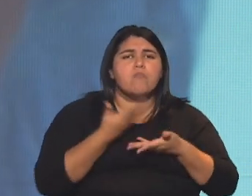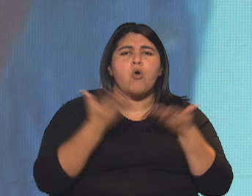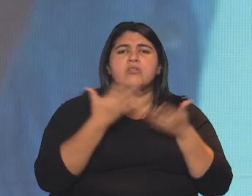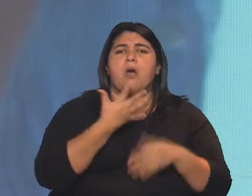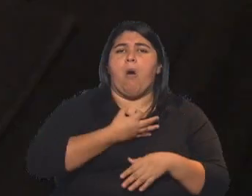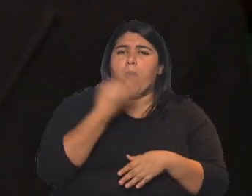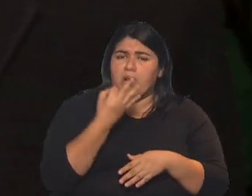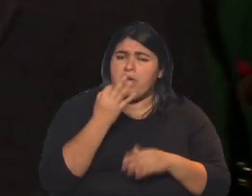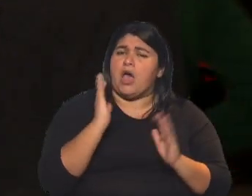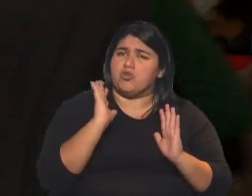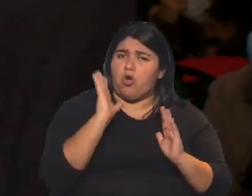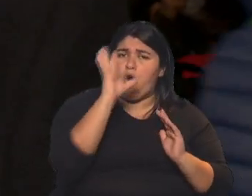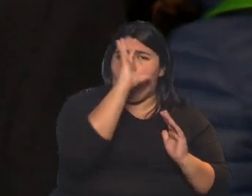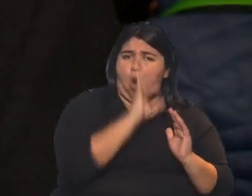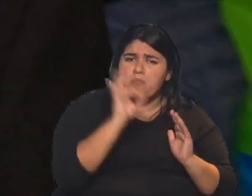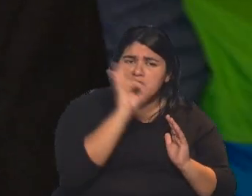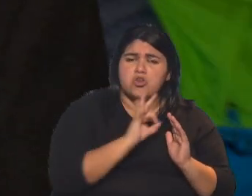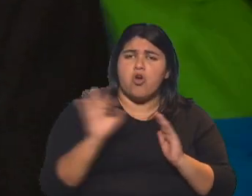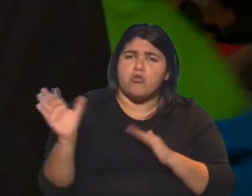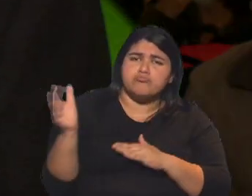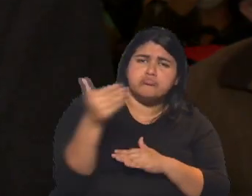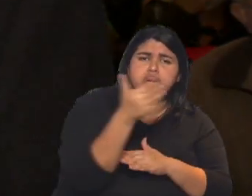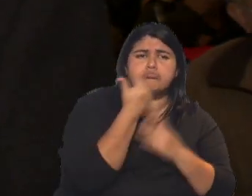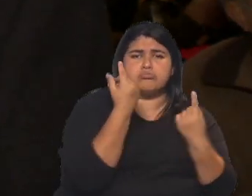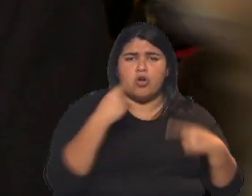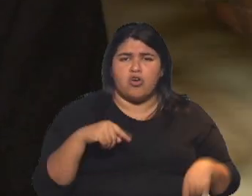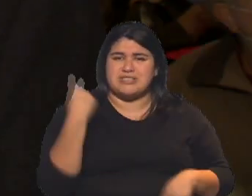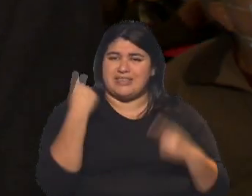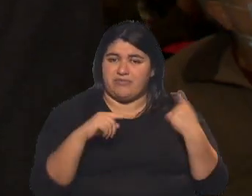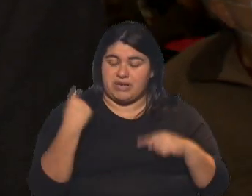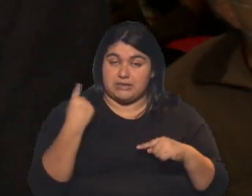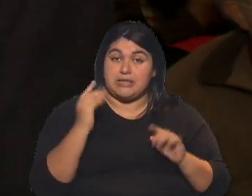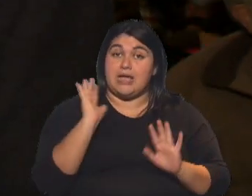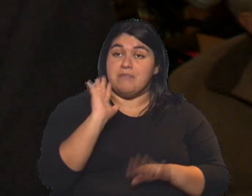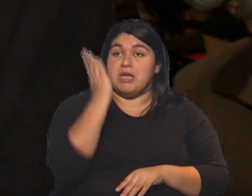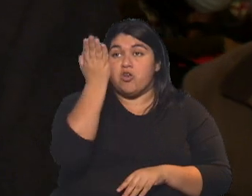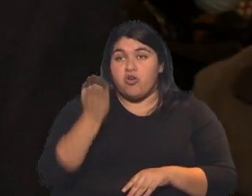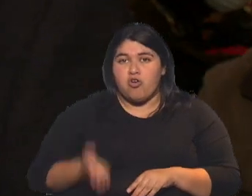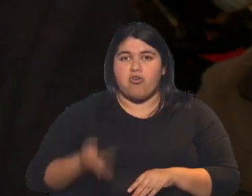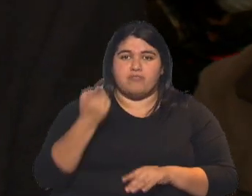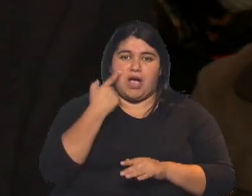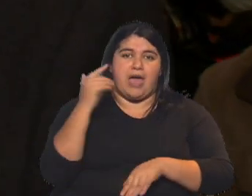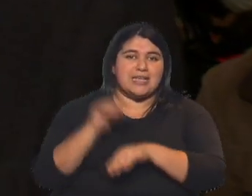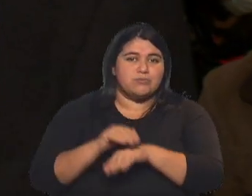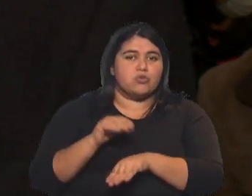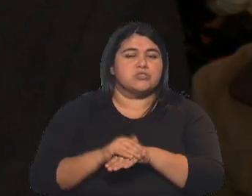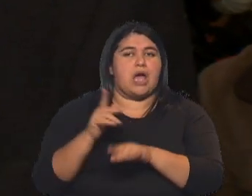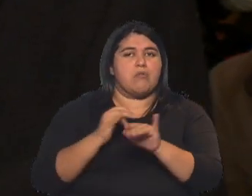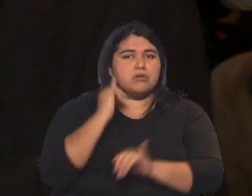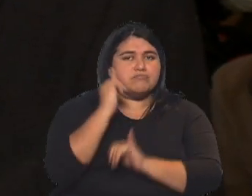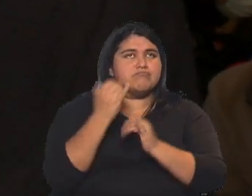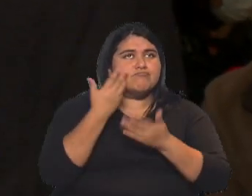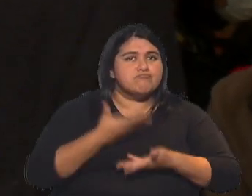enfoques posibles sobre quién es Bonafini, pero sí un enfoque responsable y fundamentado.